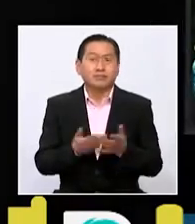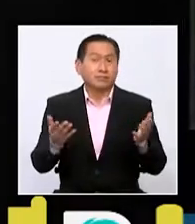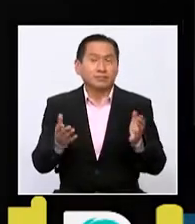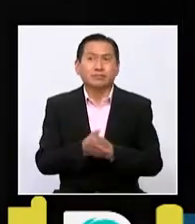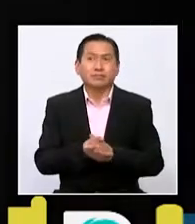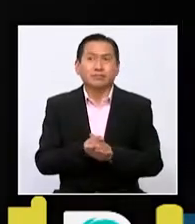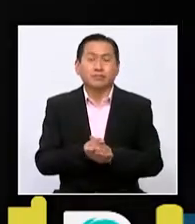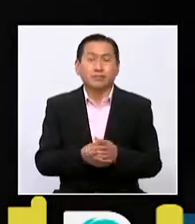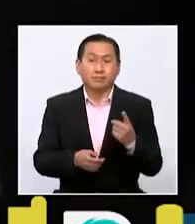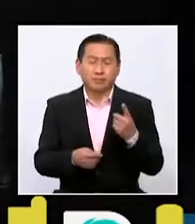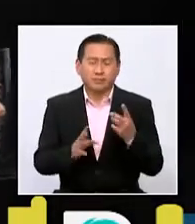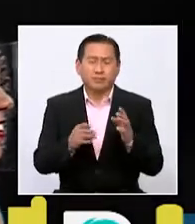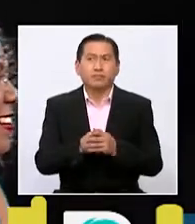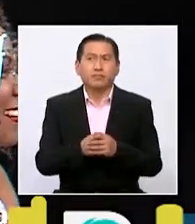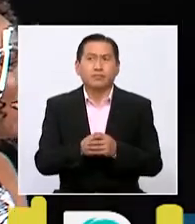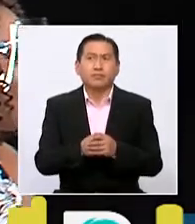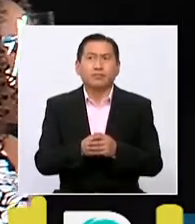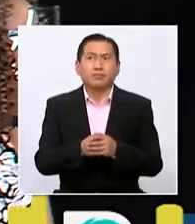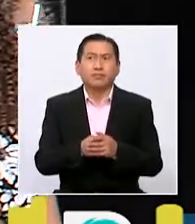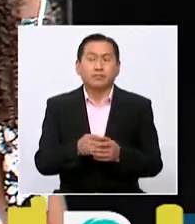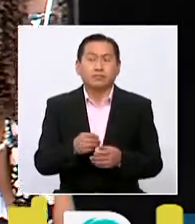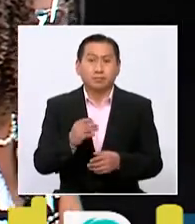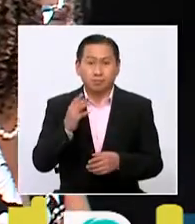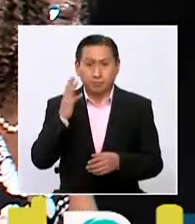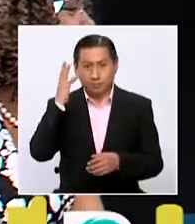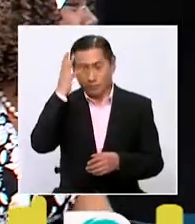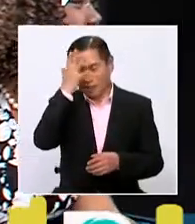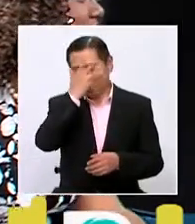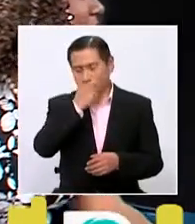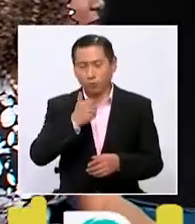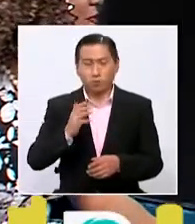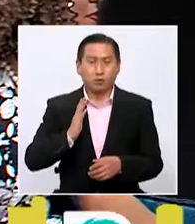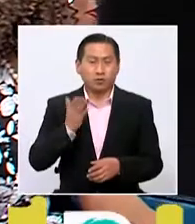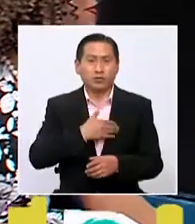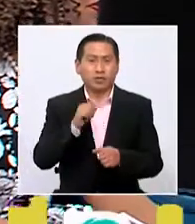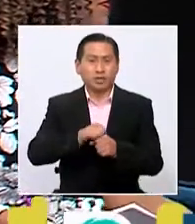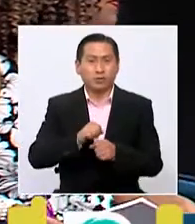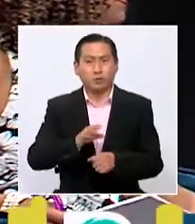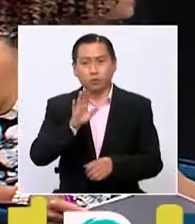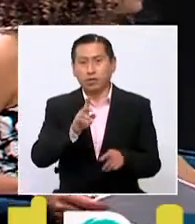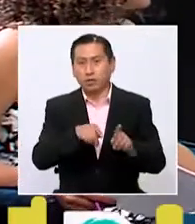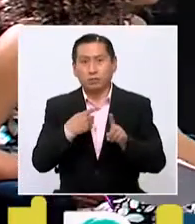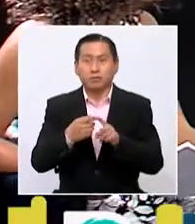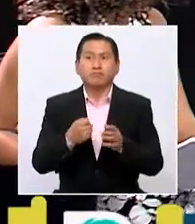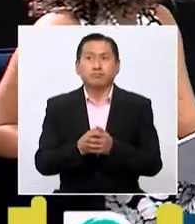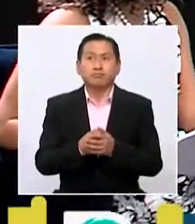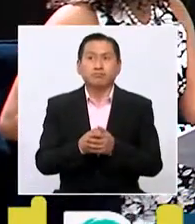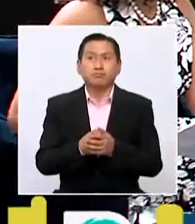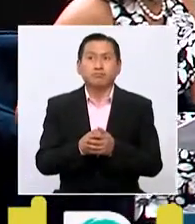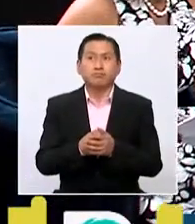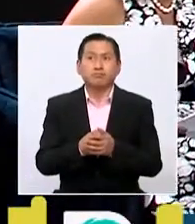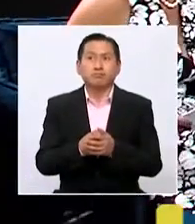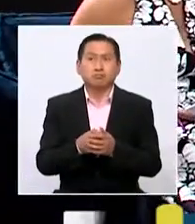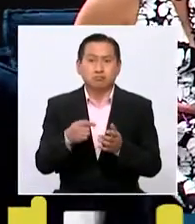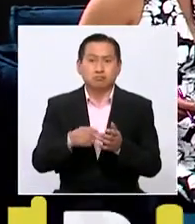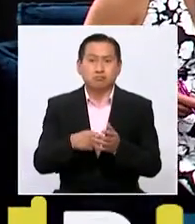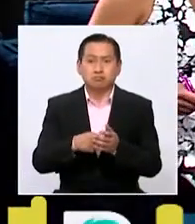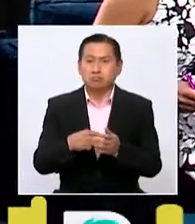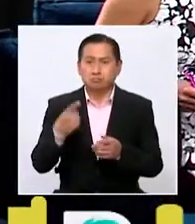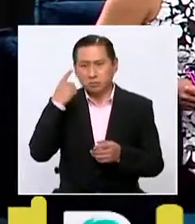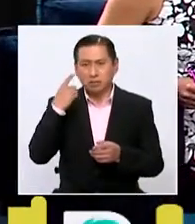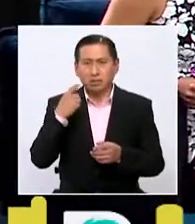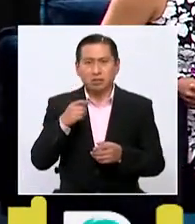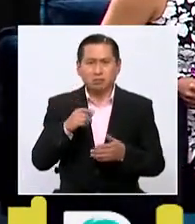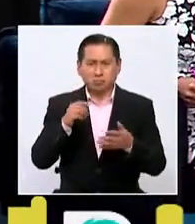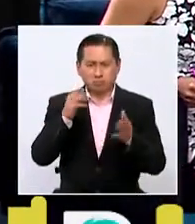La primera, mira, realmente lo bello, lo hermoso de nuestro trabajo, Saraí, y el tuyo, es que, vuelvo y repito, no hay una fórmula. No existe la